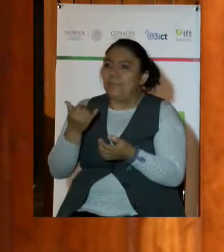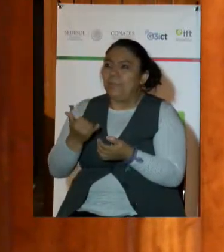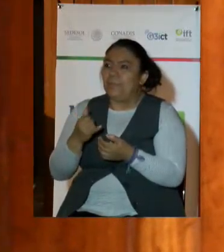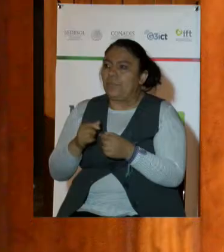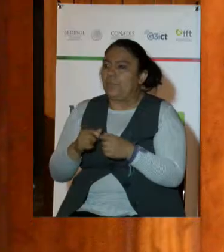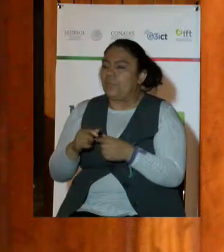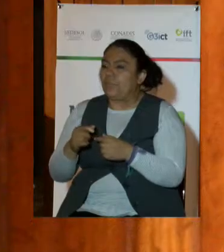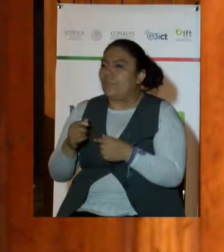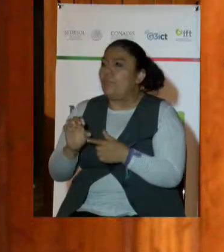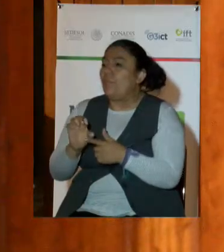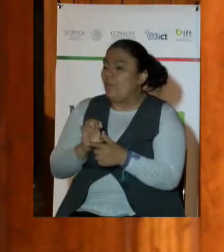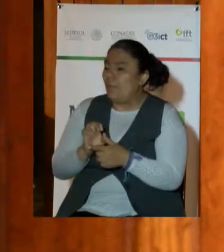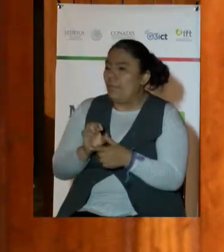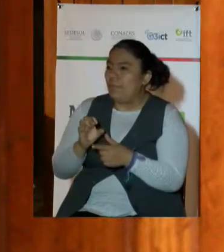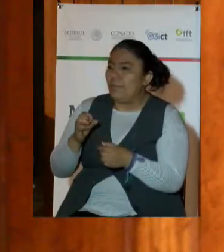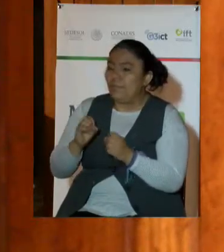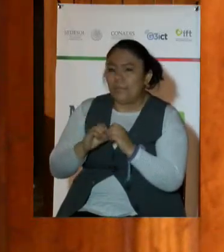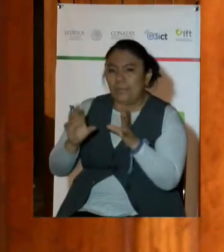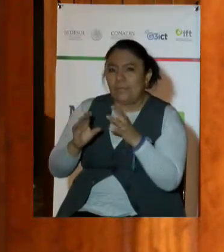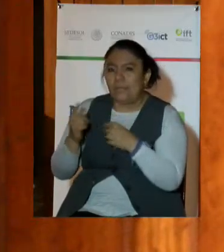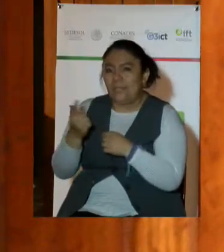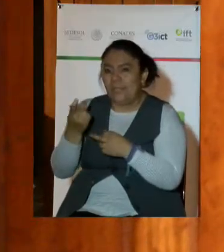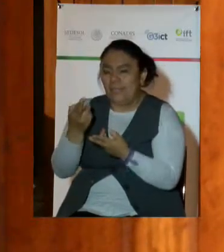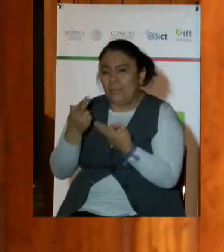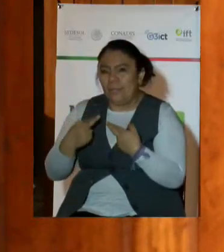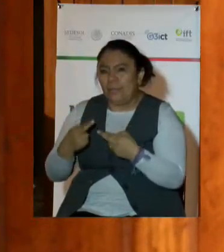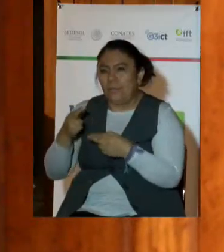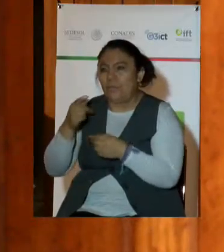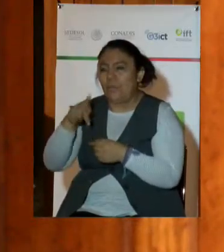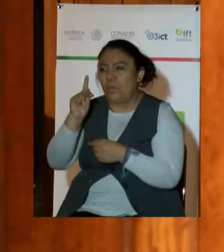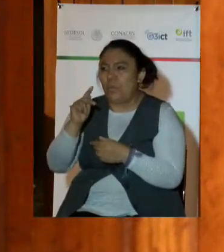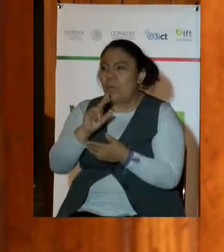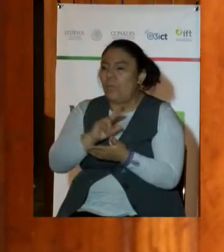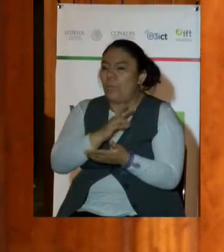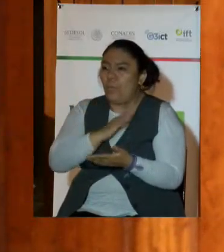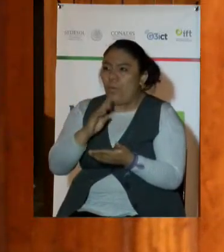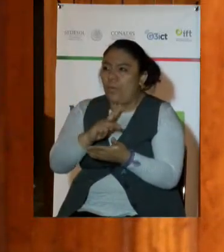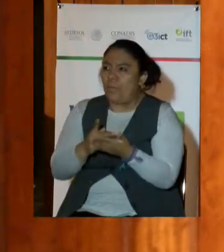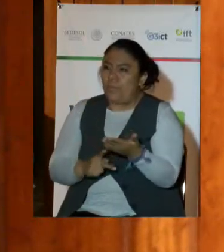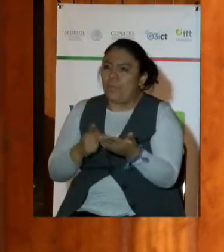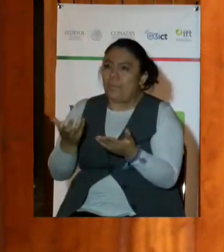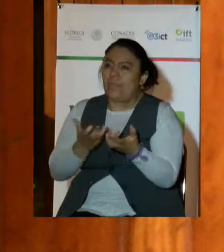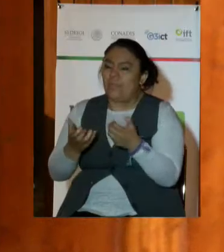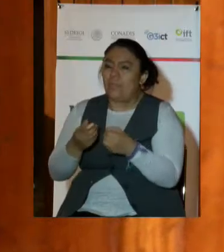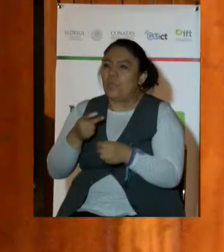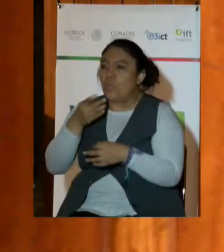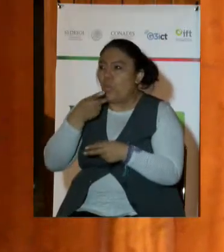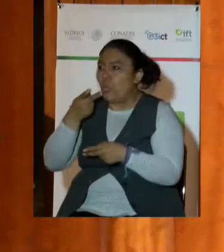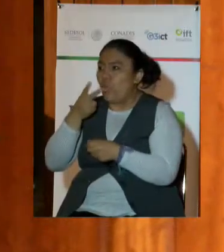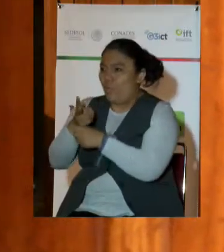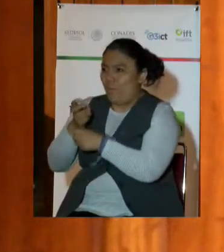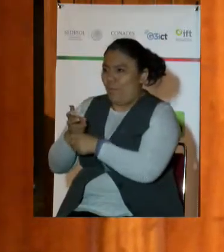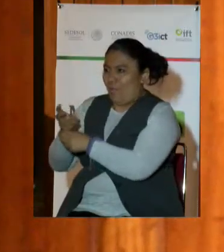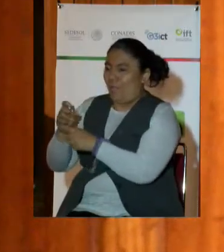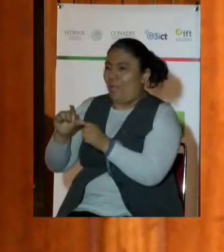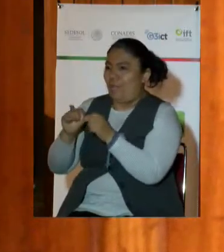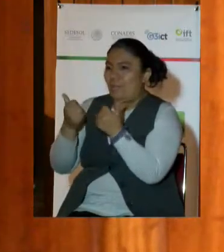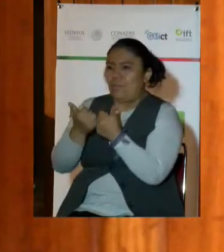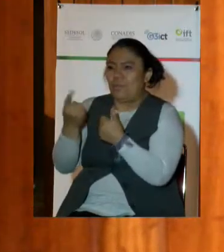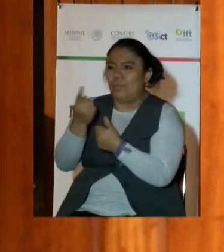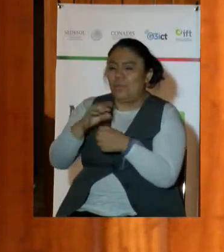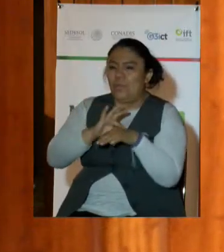conocimiento y por eso están aquí expertos internacionales. El tema de México no es la excepción, por esto han pasado todos los países y todas las